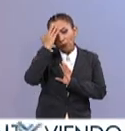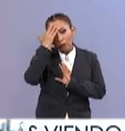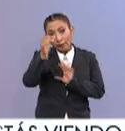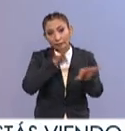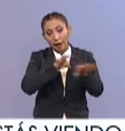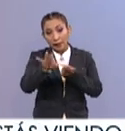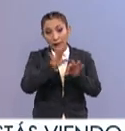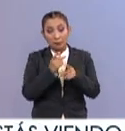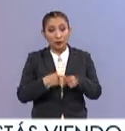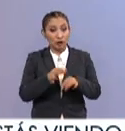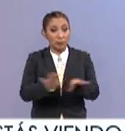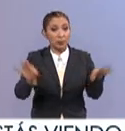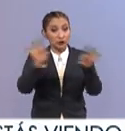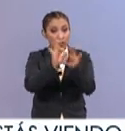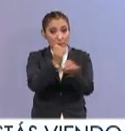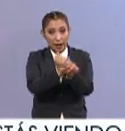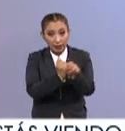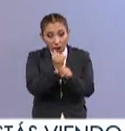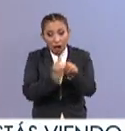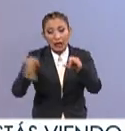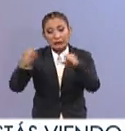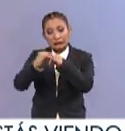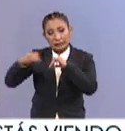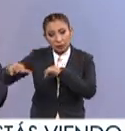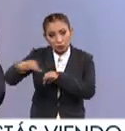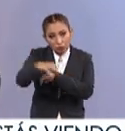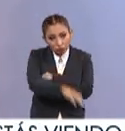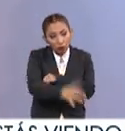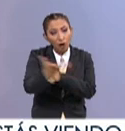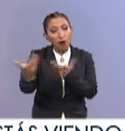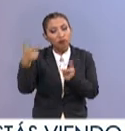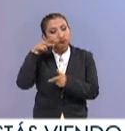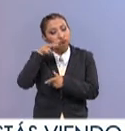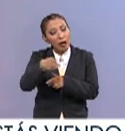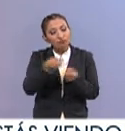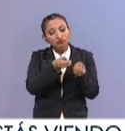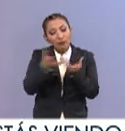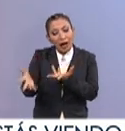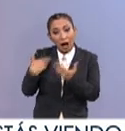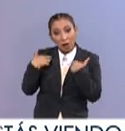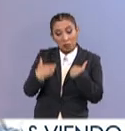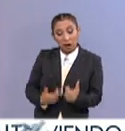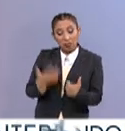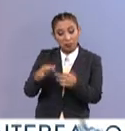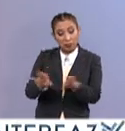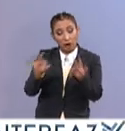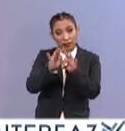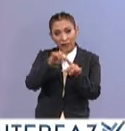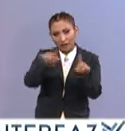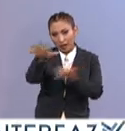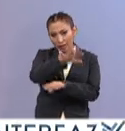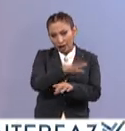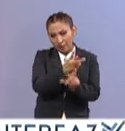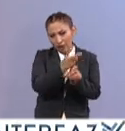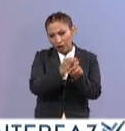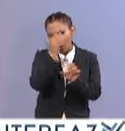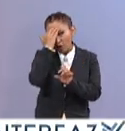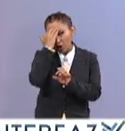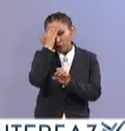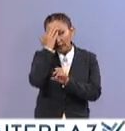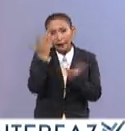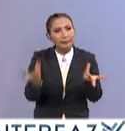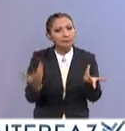el trabajo de importantes investigadores, instituciones, descubrimientos y aportaciones a la humanidad en diferentes campos. Le invitamos a